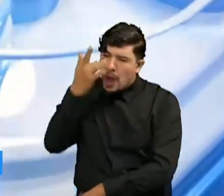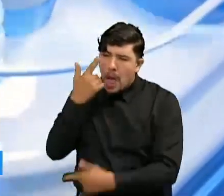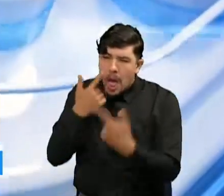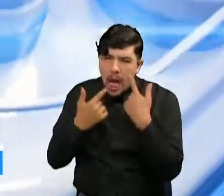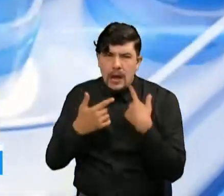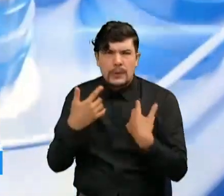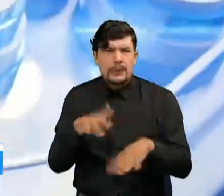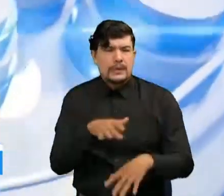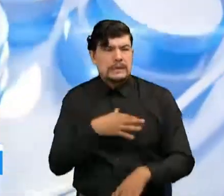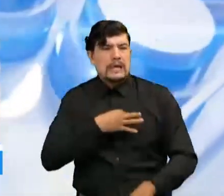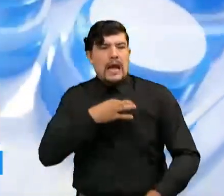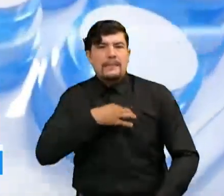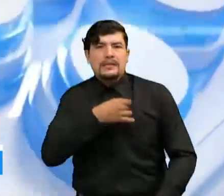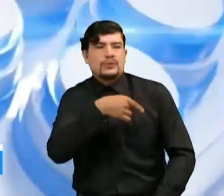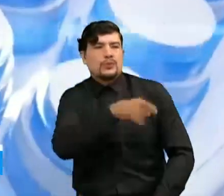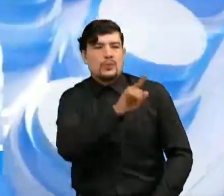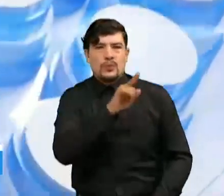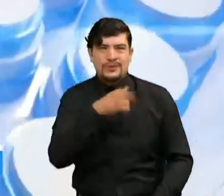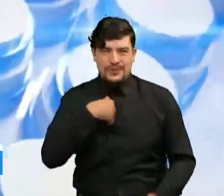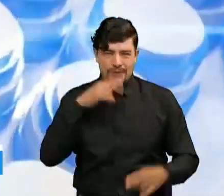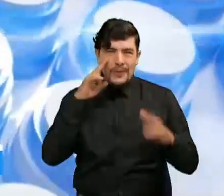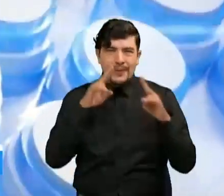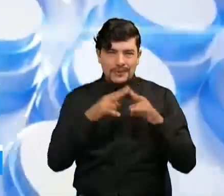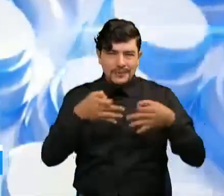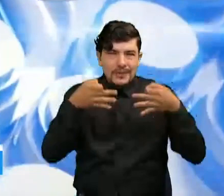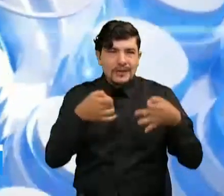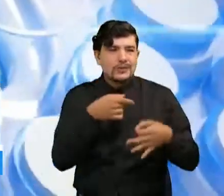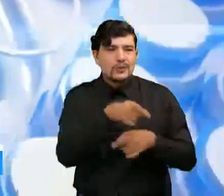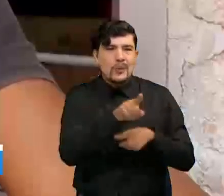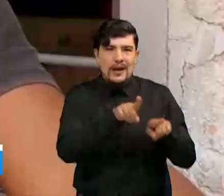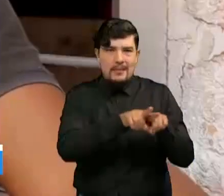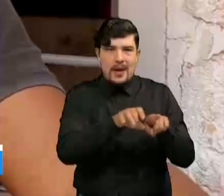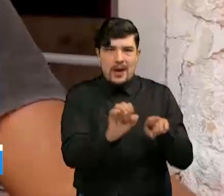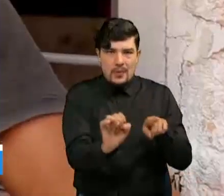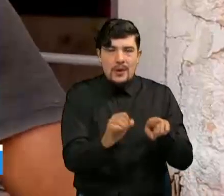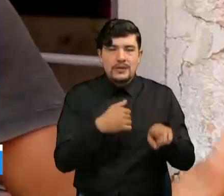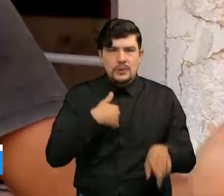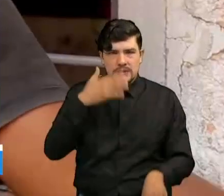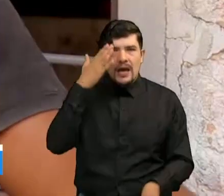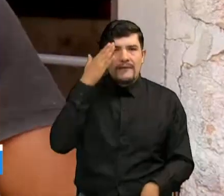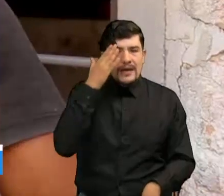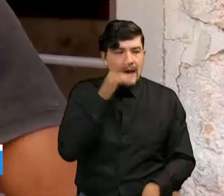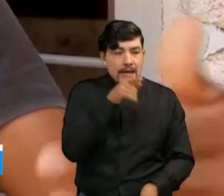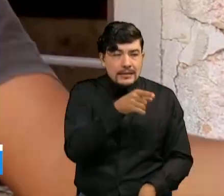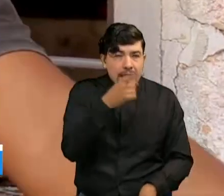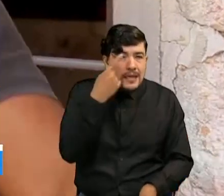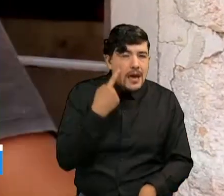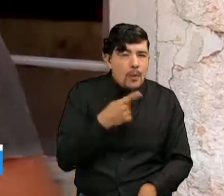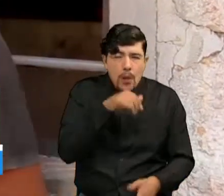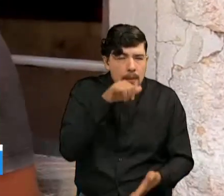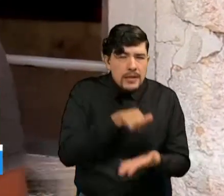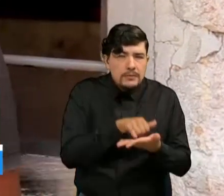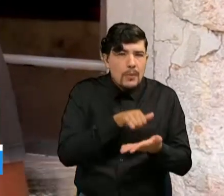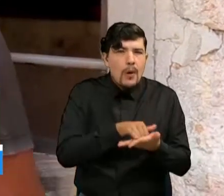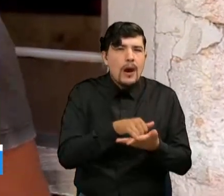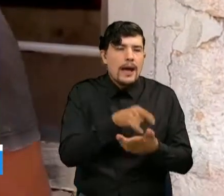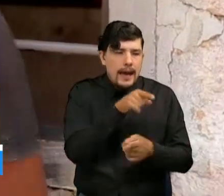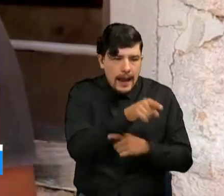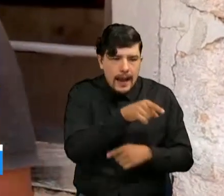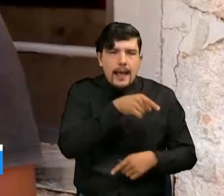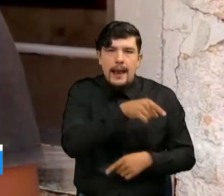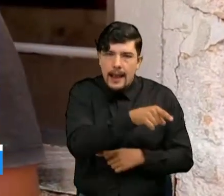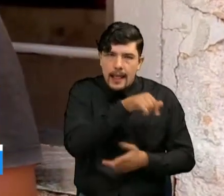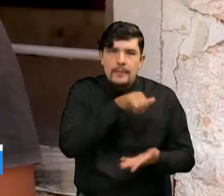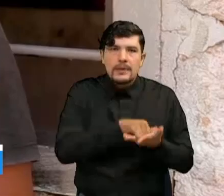porque está la camisa yo conozco lo mío para mi hermano sé que tenía esa camisa es la última vez ese el parecer